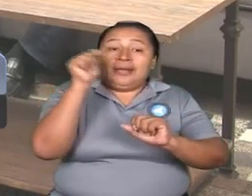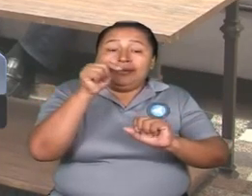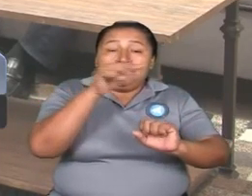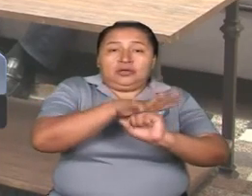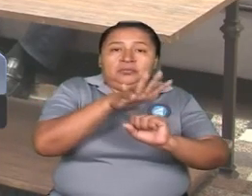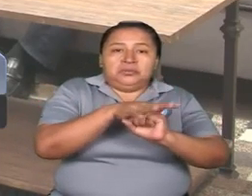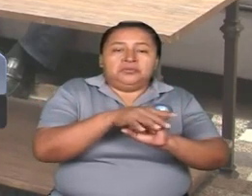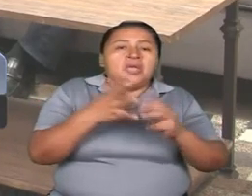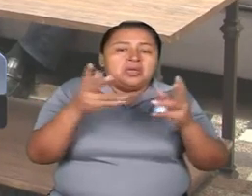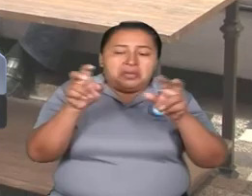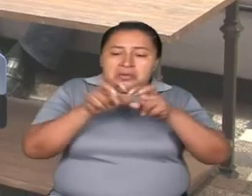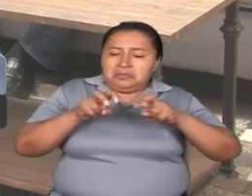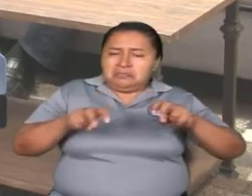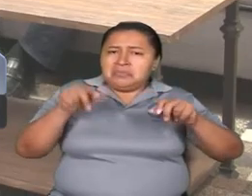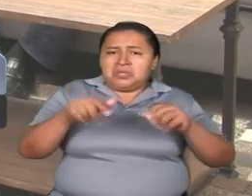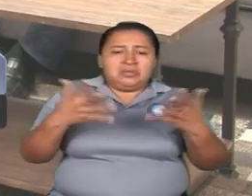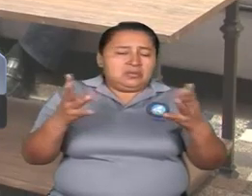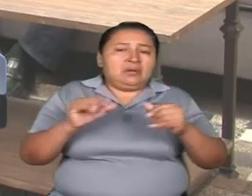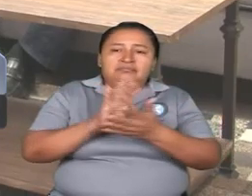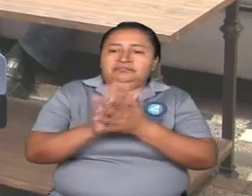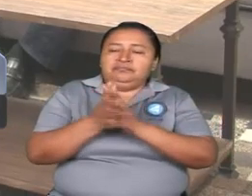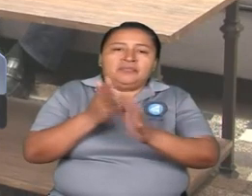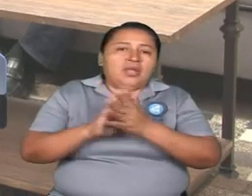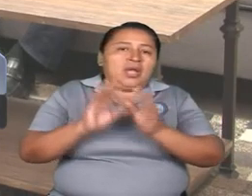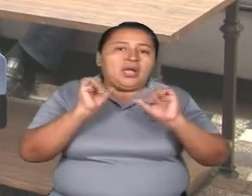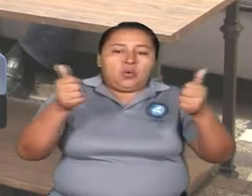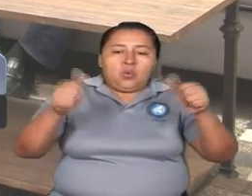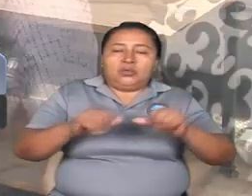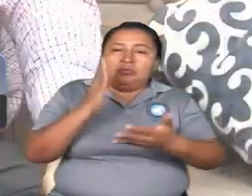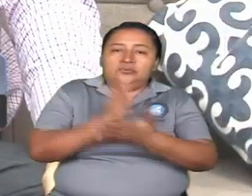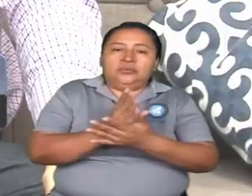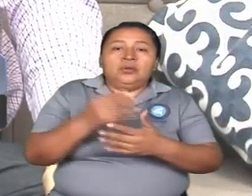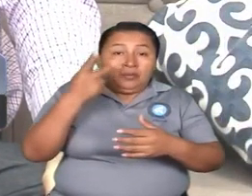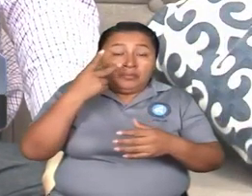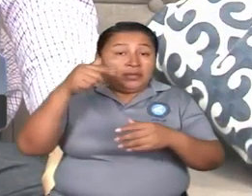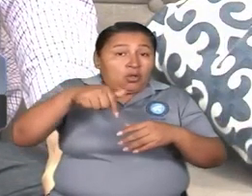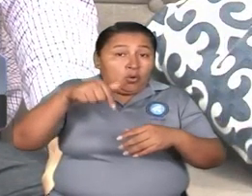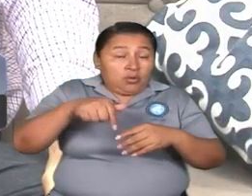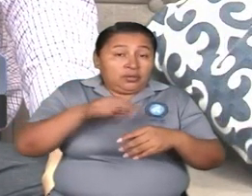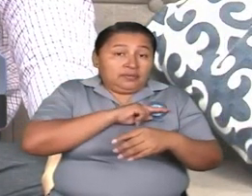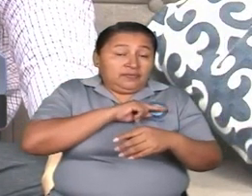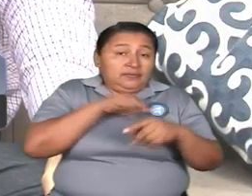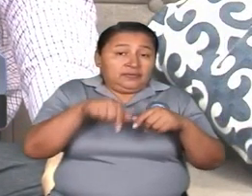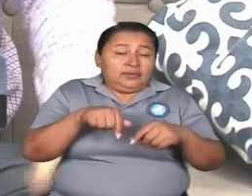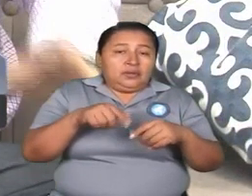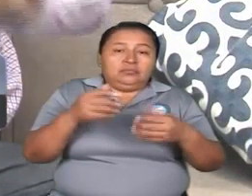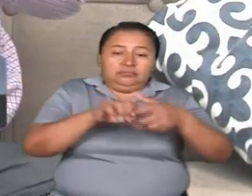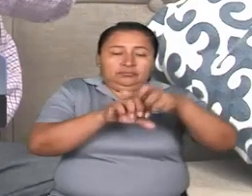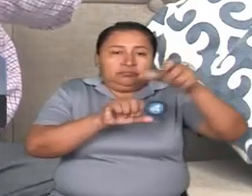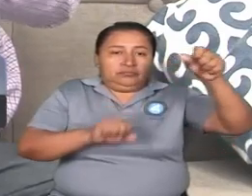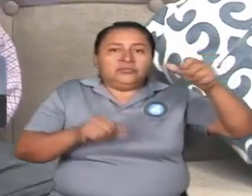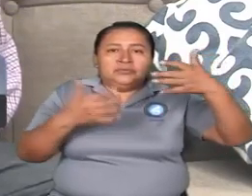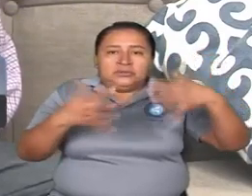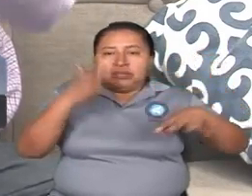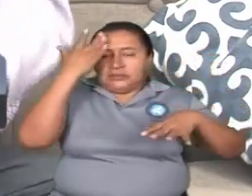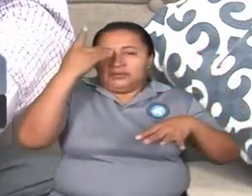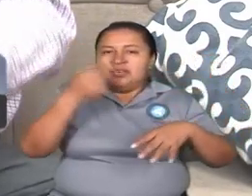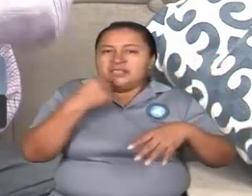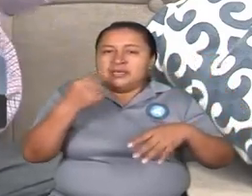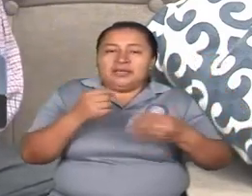plenario ya llega todo prácticamente como tiene que llegar. Vos viste hoy, por ejemplo, sí, había un decreto que ya sabía quién iba